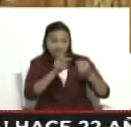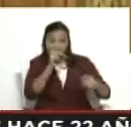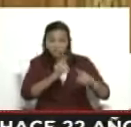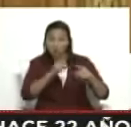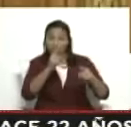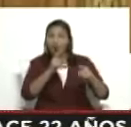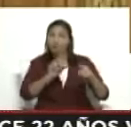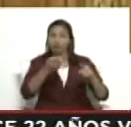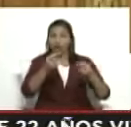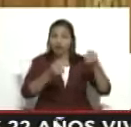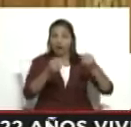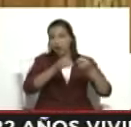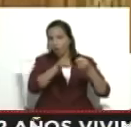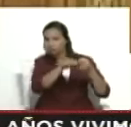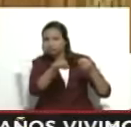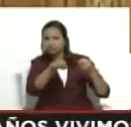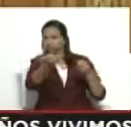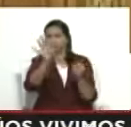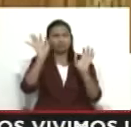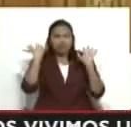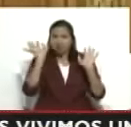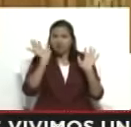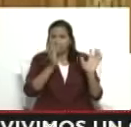lo quitamos, pues, y salimos nosotros.